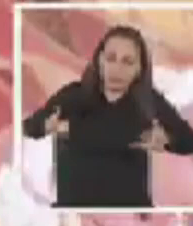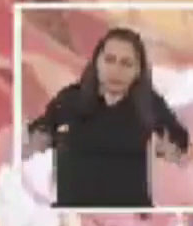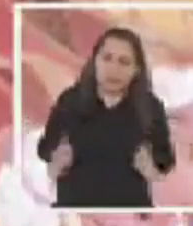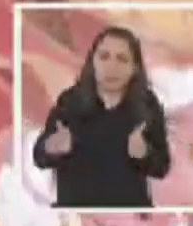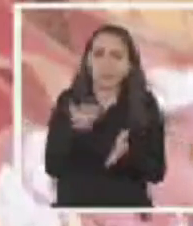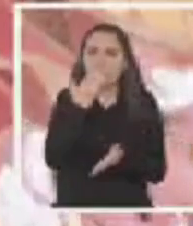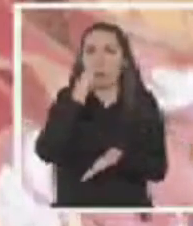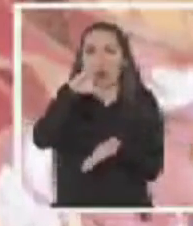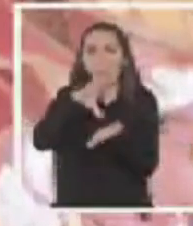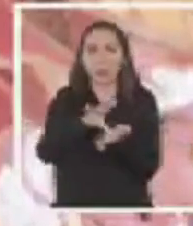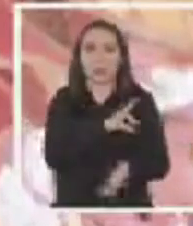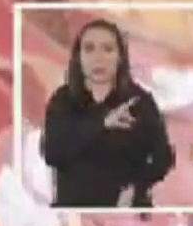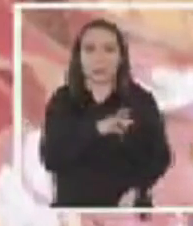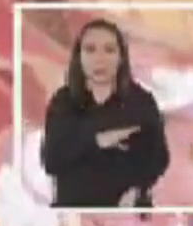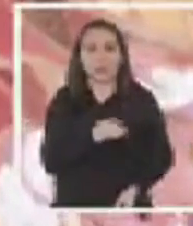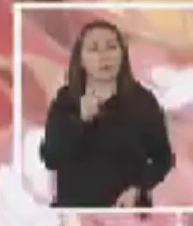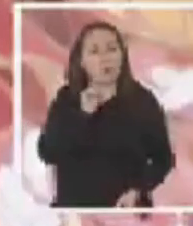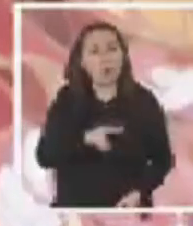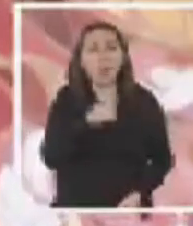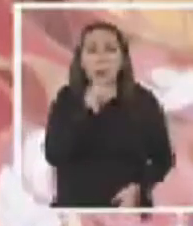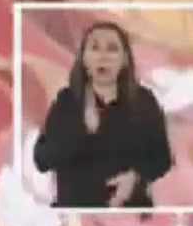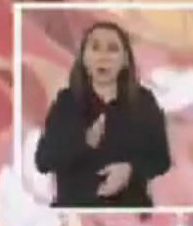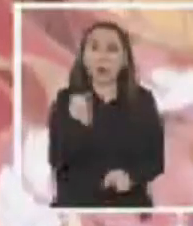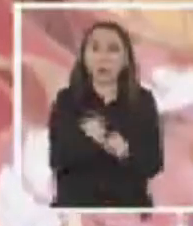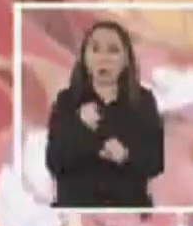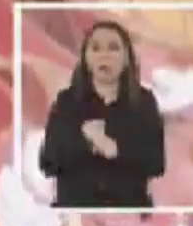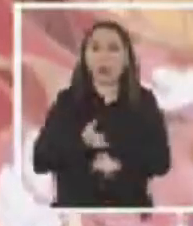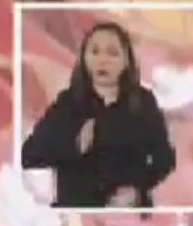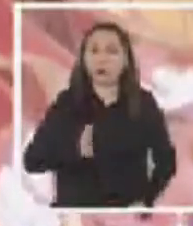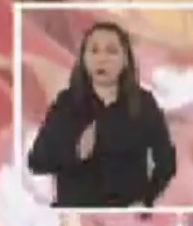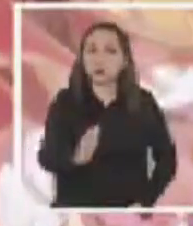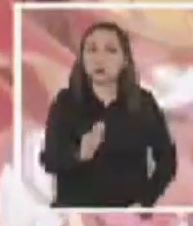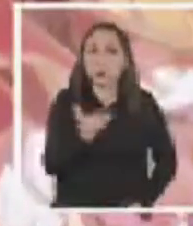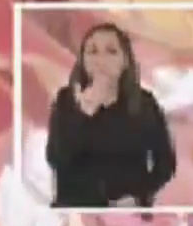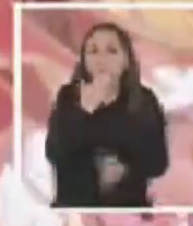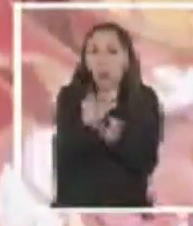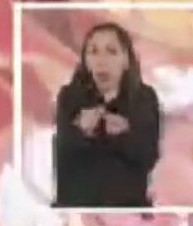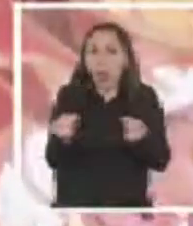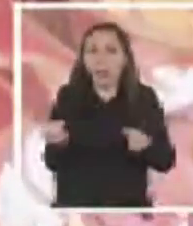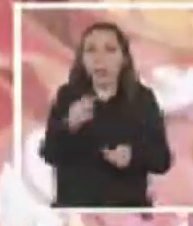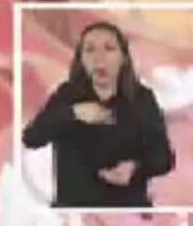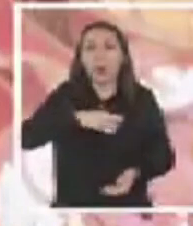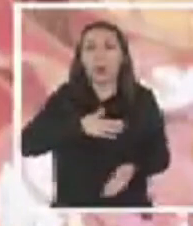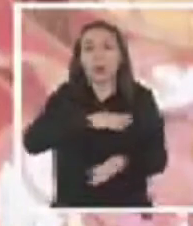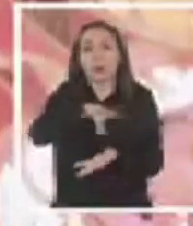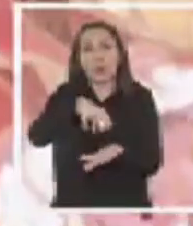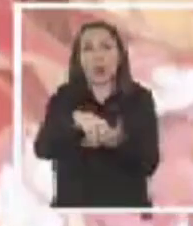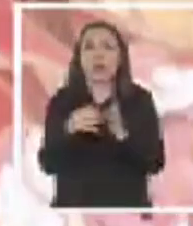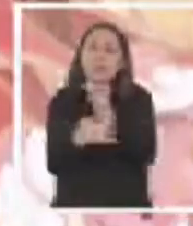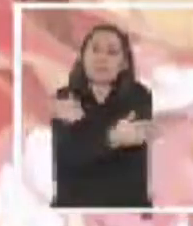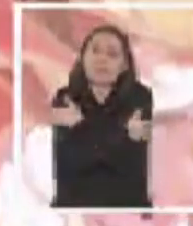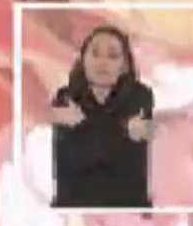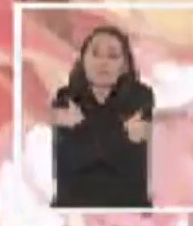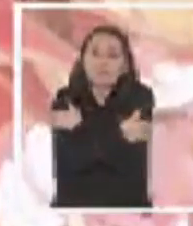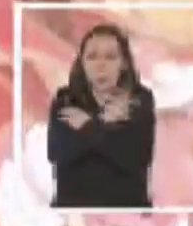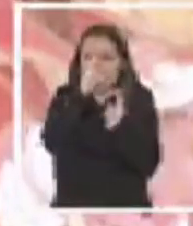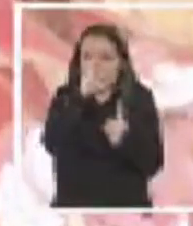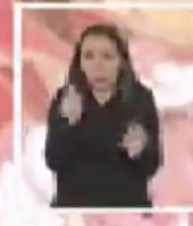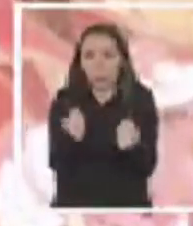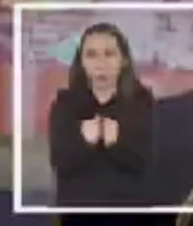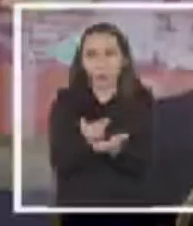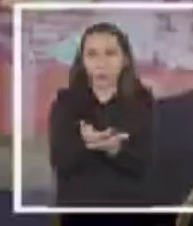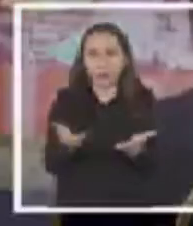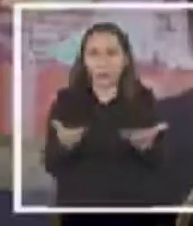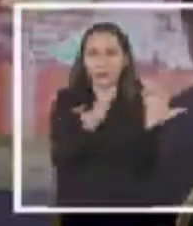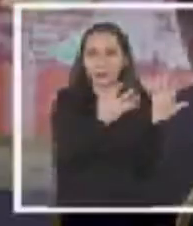hacer de Chile un mejor país y no les quepa duda que vamos a seguir trabajando permanentemente para mejorar la calidad de vida de nuestro pueblo un abrazo muy grande y es un honor estar con